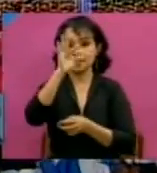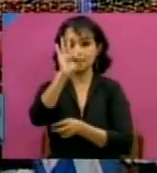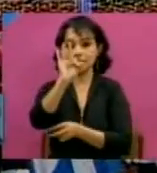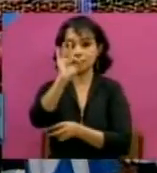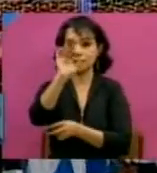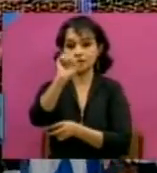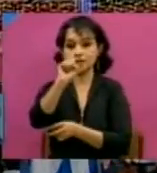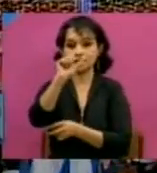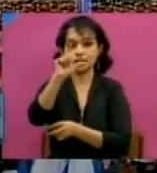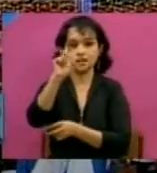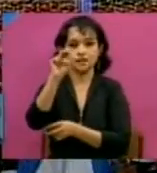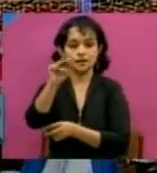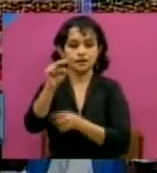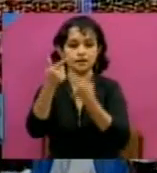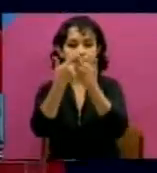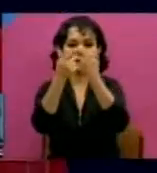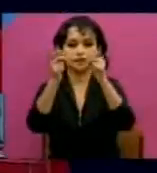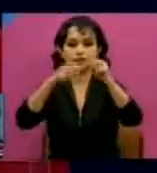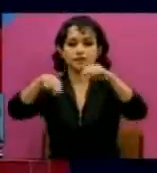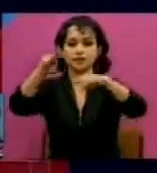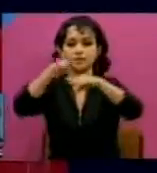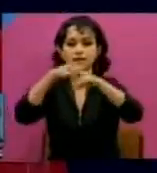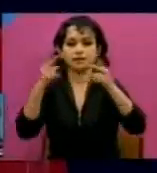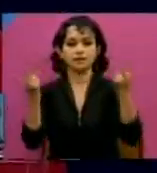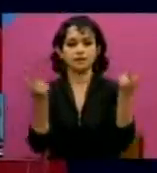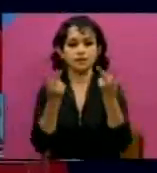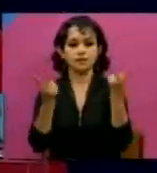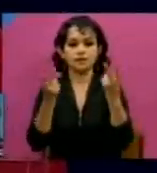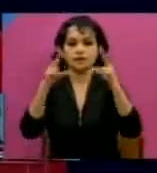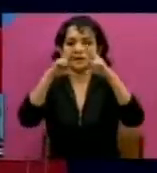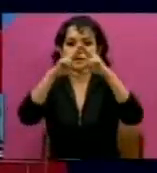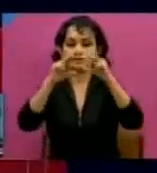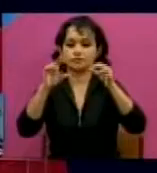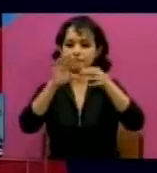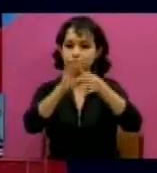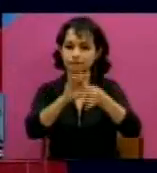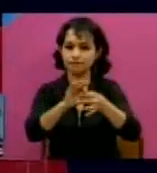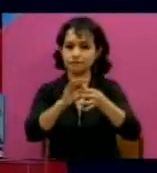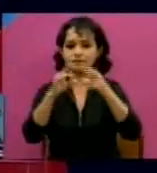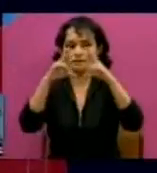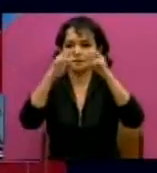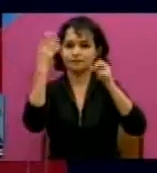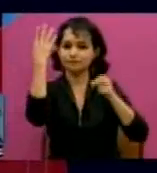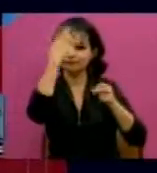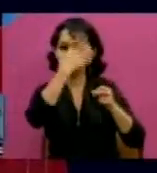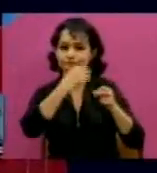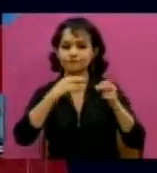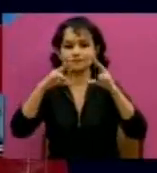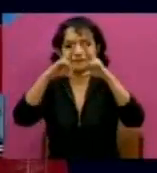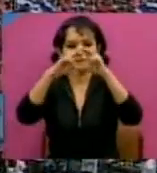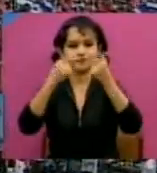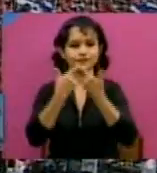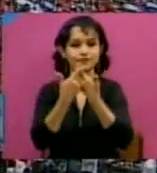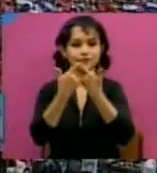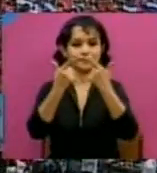Liberación Nacional. Que viva Nicaragua unida, Nicaragua linda, Nicaragua libre.